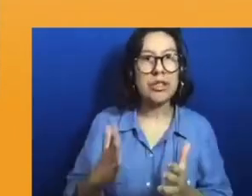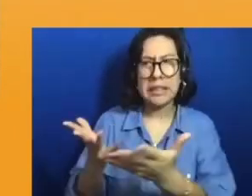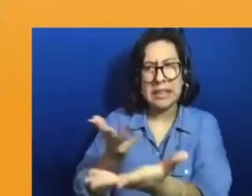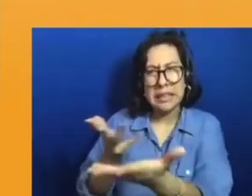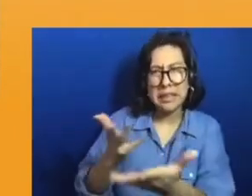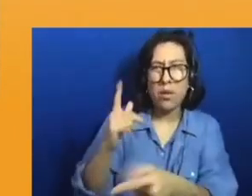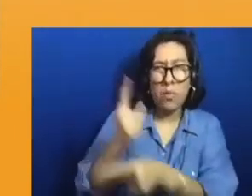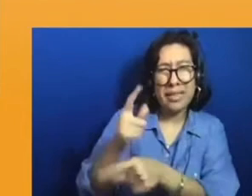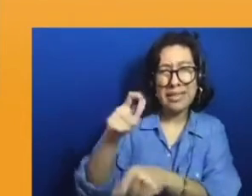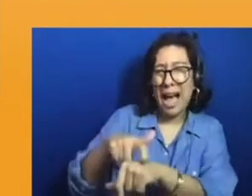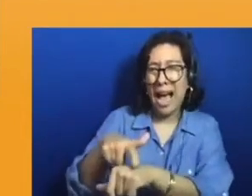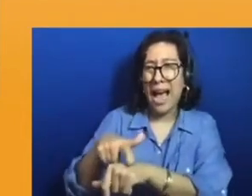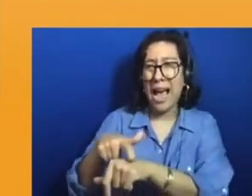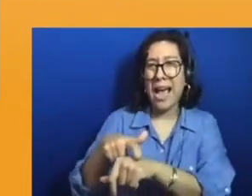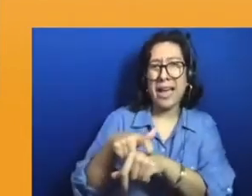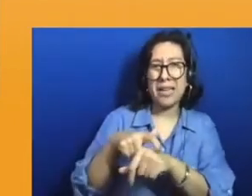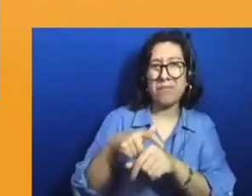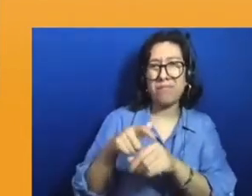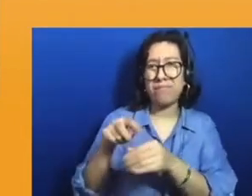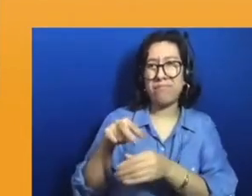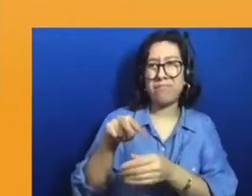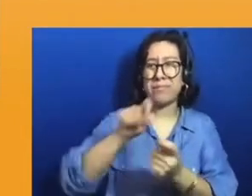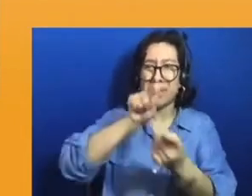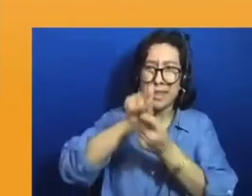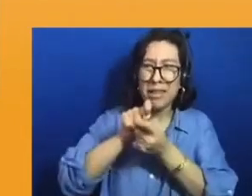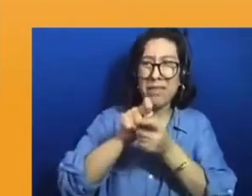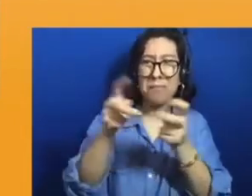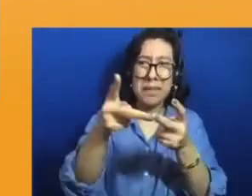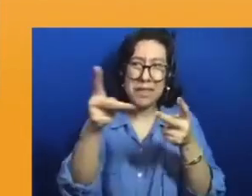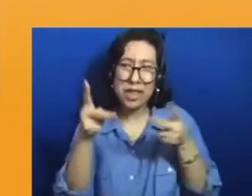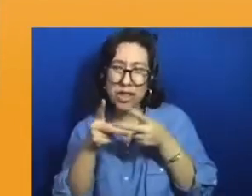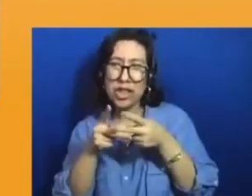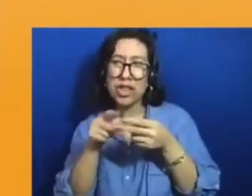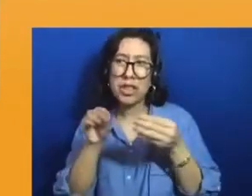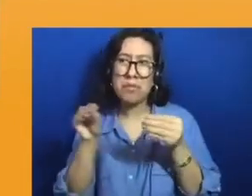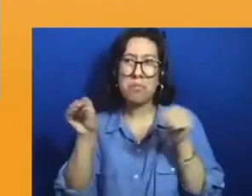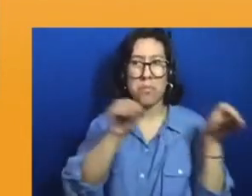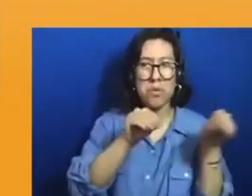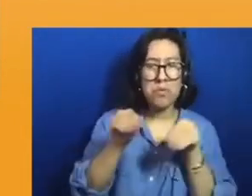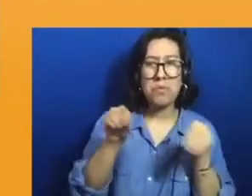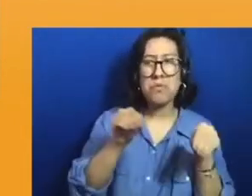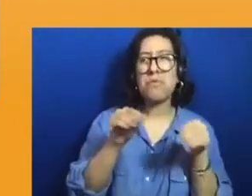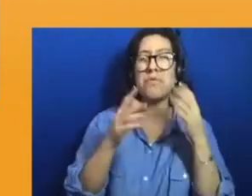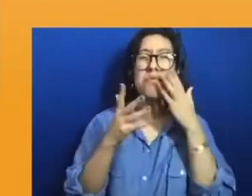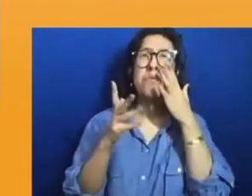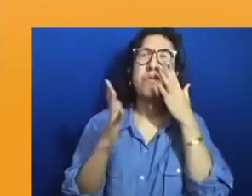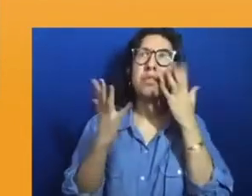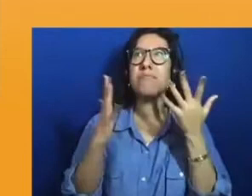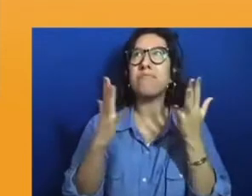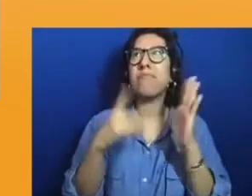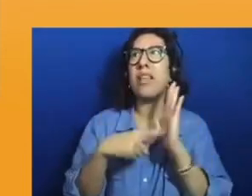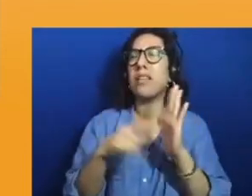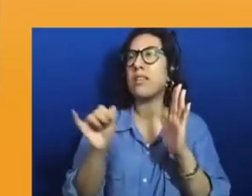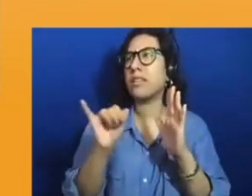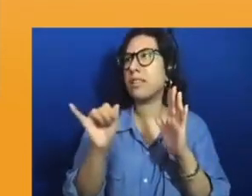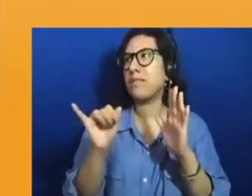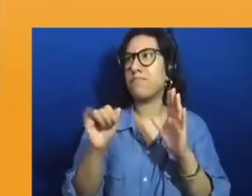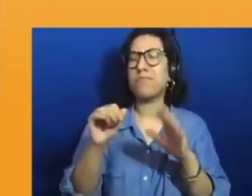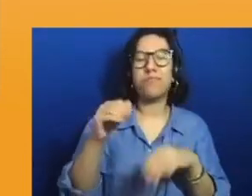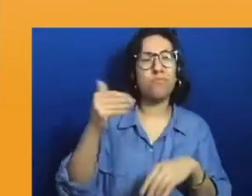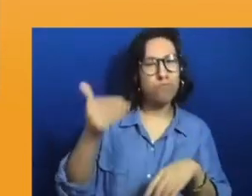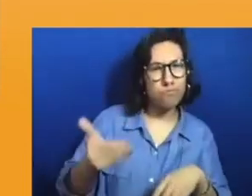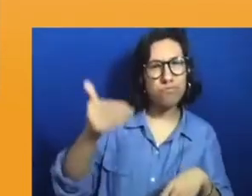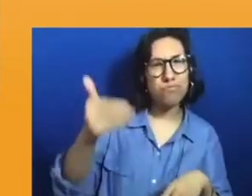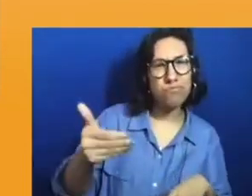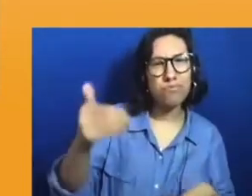tocando, el entender exactamente el momento para sonar un tono en específico o un patrón